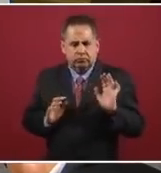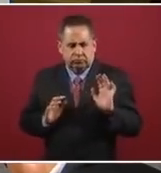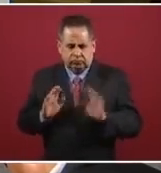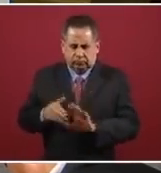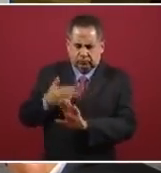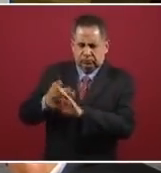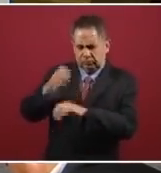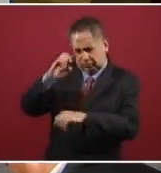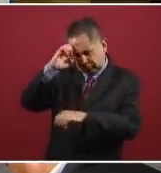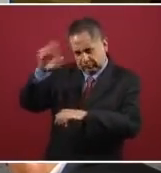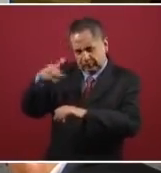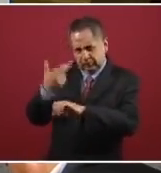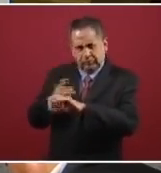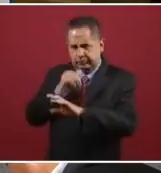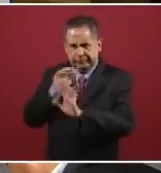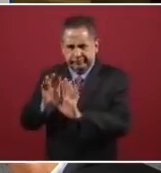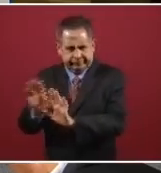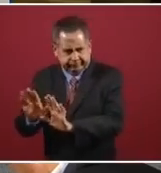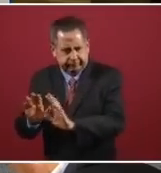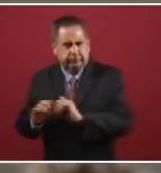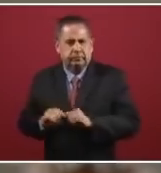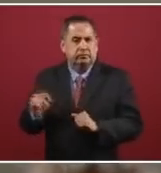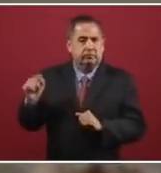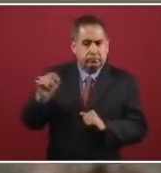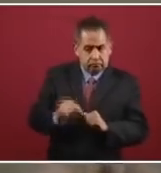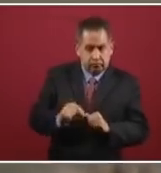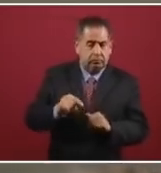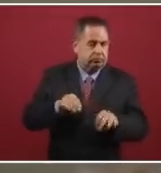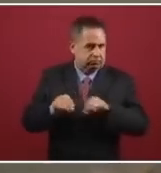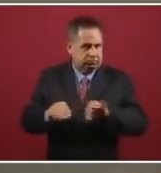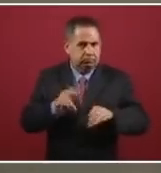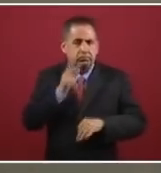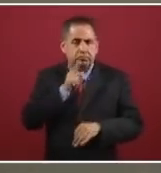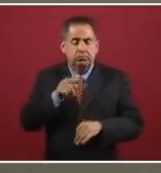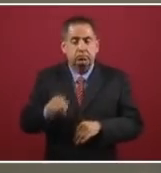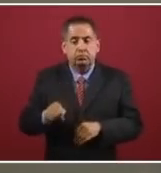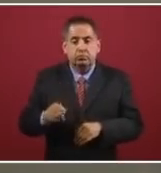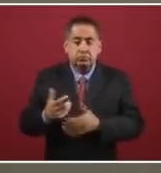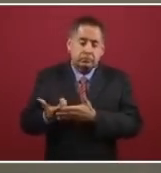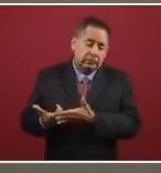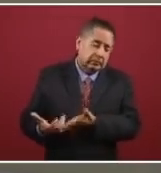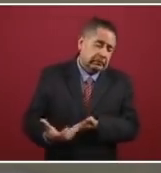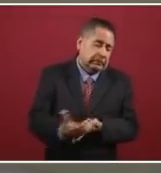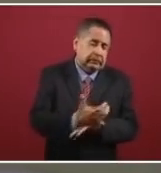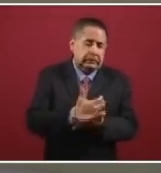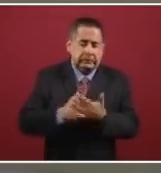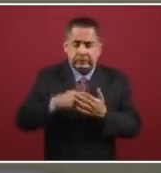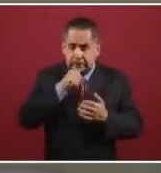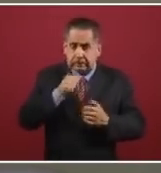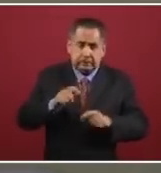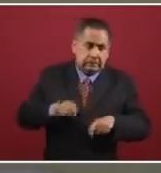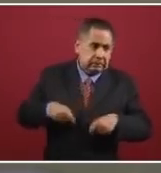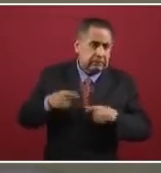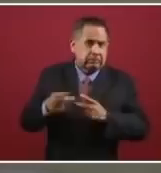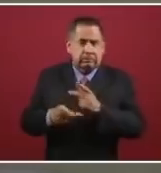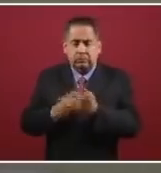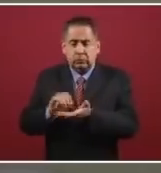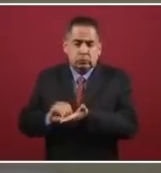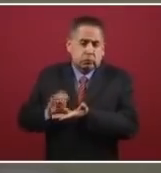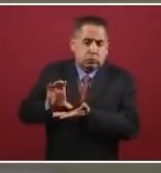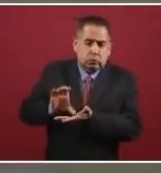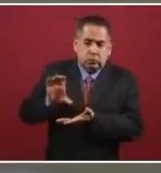nada de los extranjeros. Estas personas tienen altísimos sueldos y prestaciones, y si usted